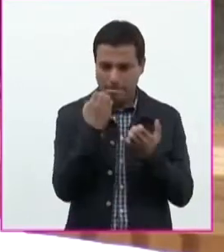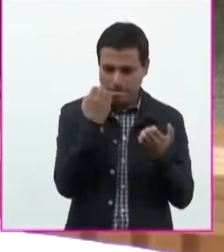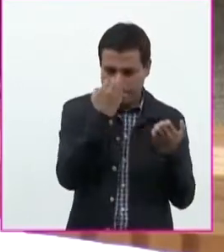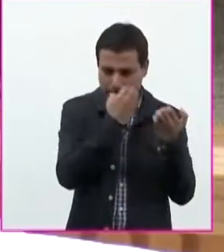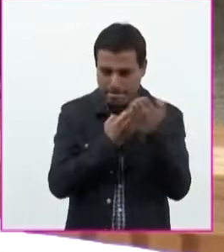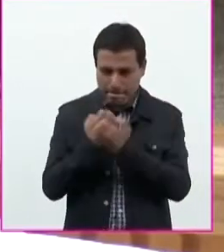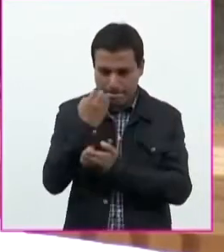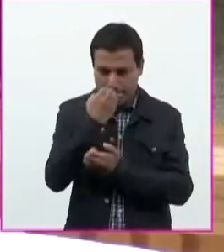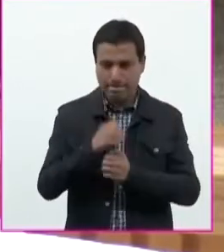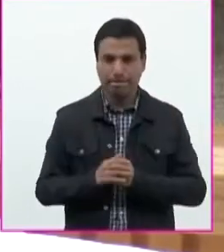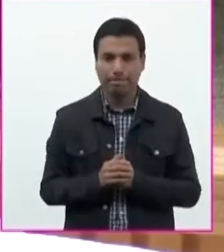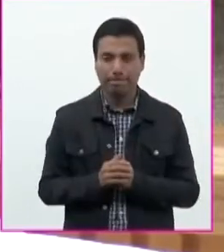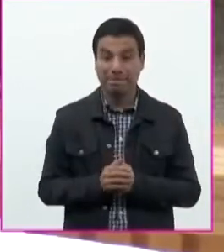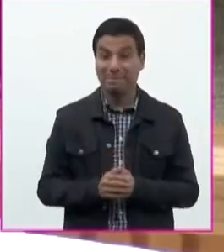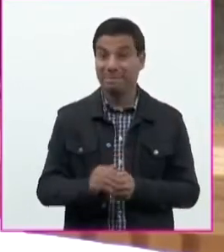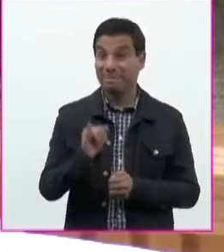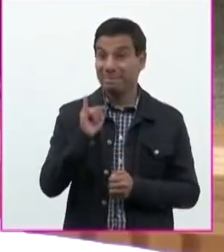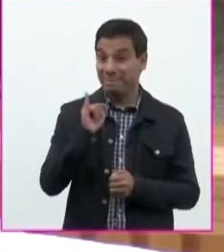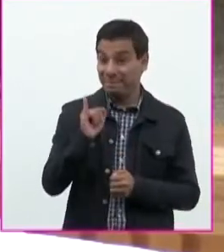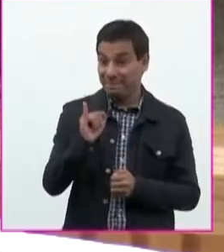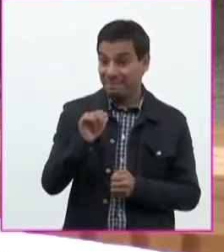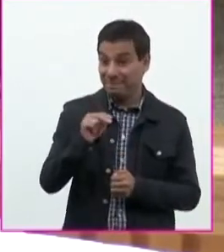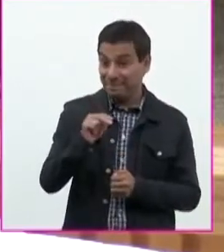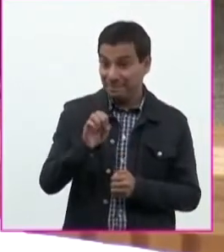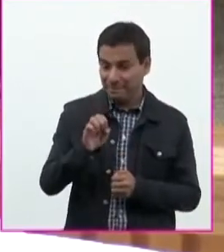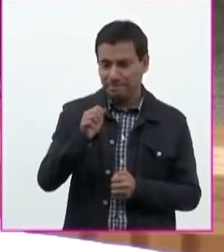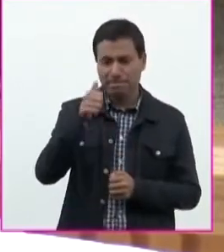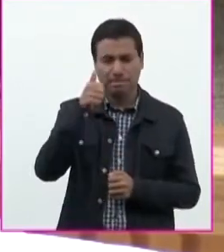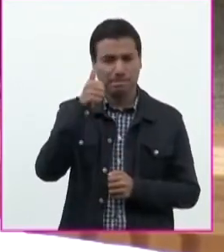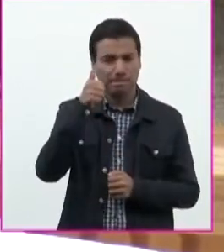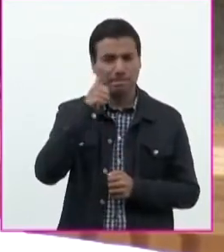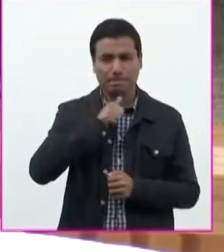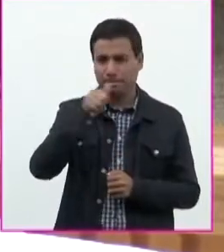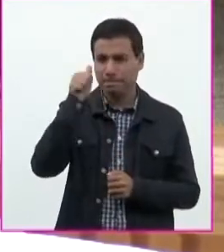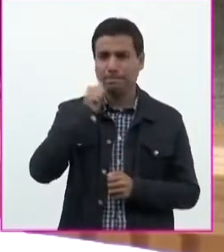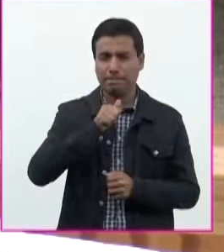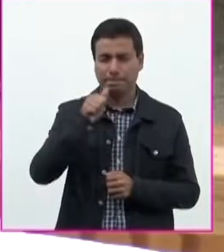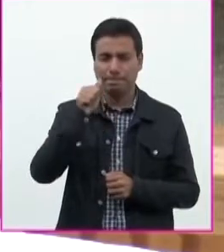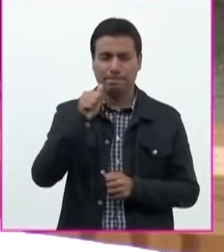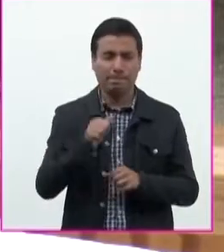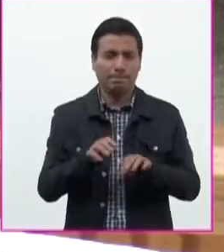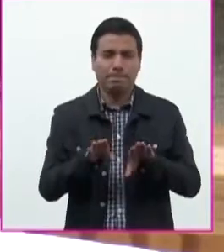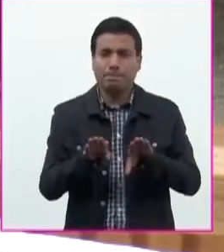el ine honra siempre el